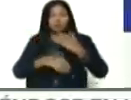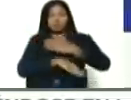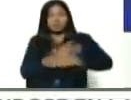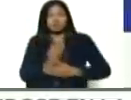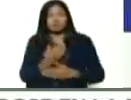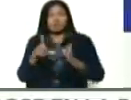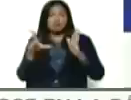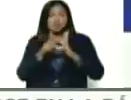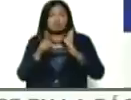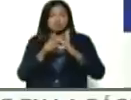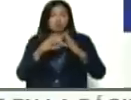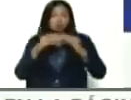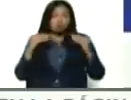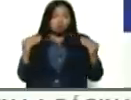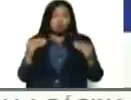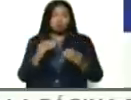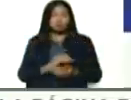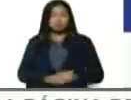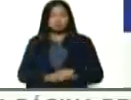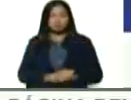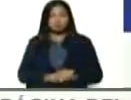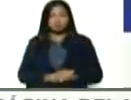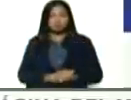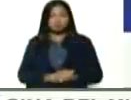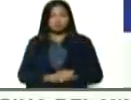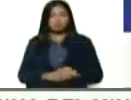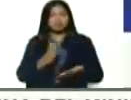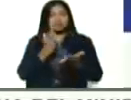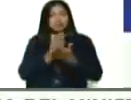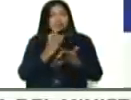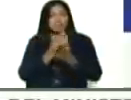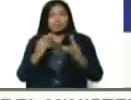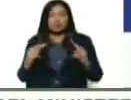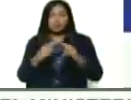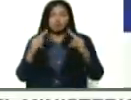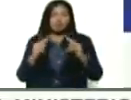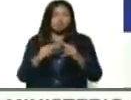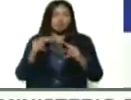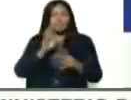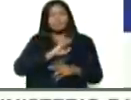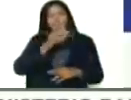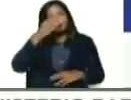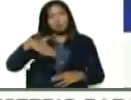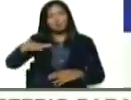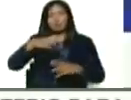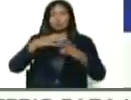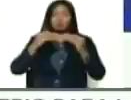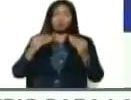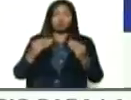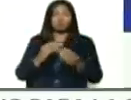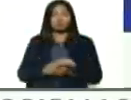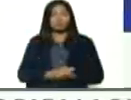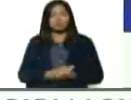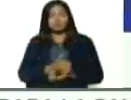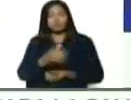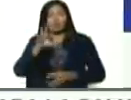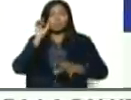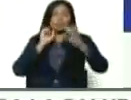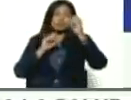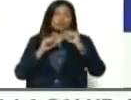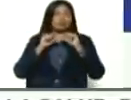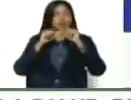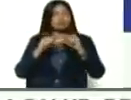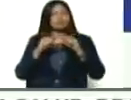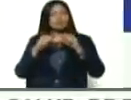liceo siempre encuentro reencuentro con el pueblo todos y todas es un aprendizaje permanente